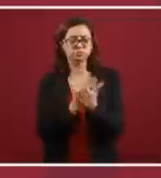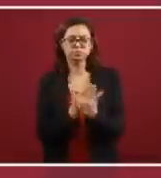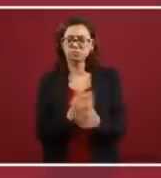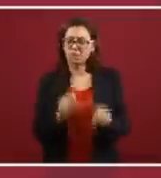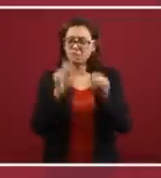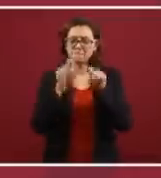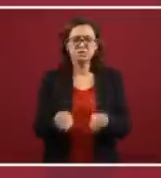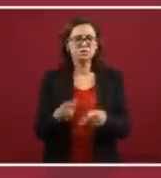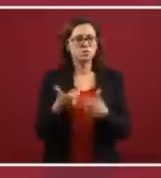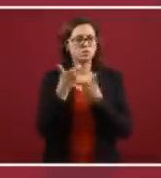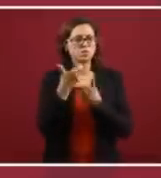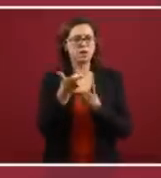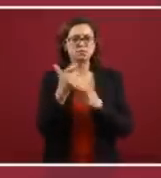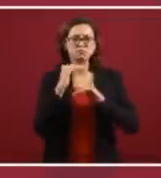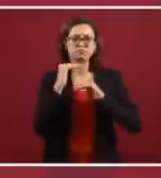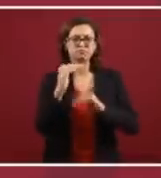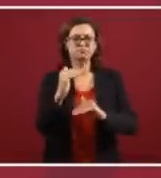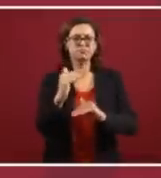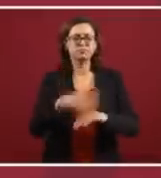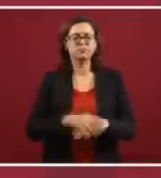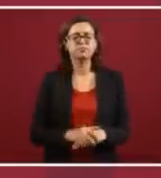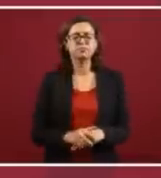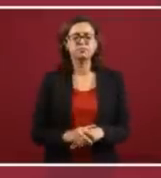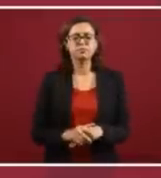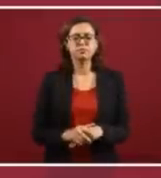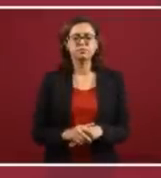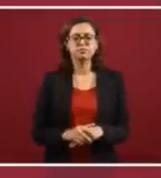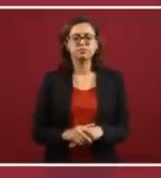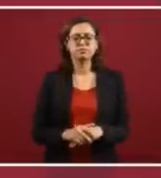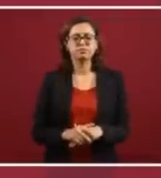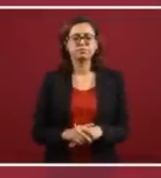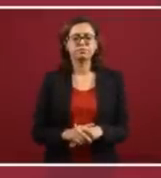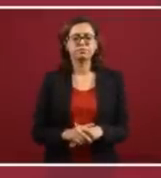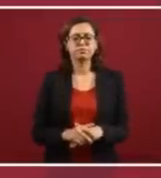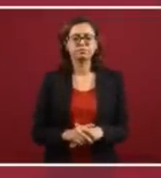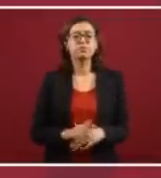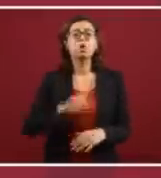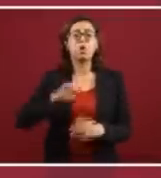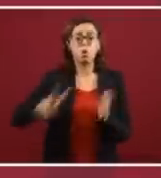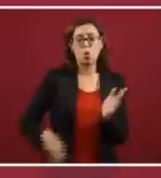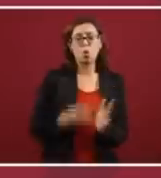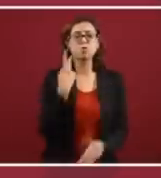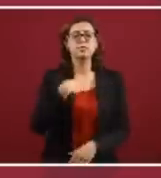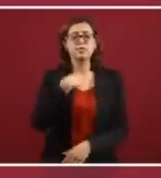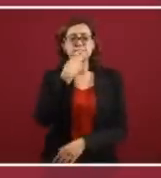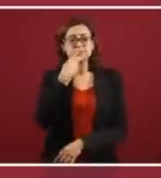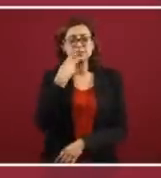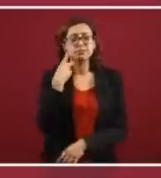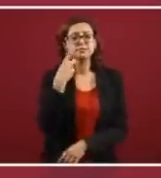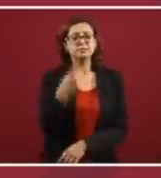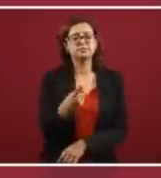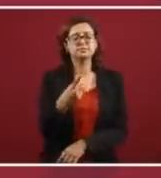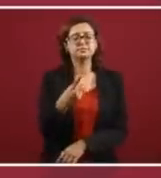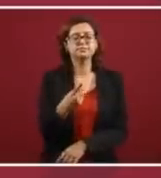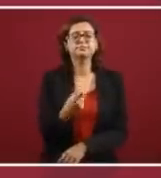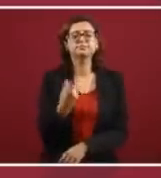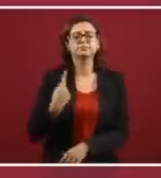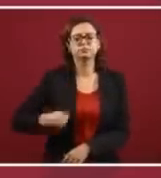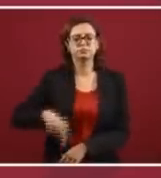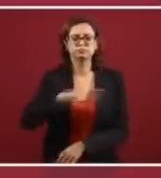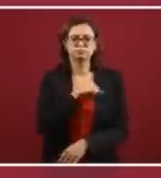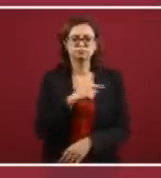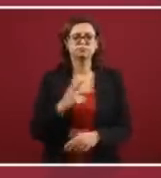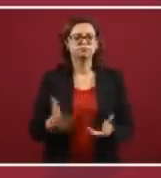los precios en términos reales y, repito, porque estamos alentando